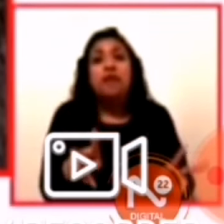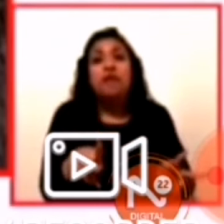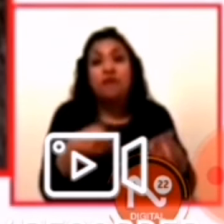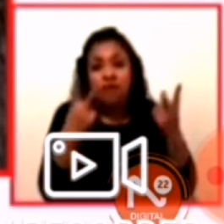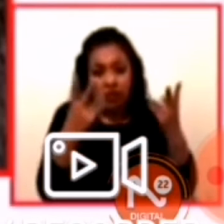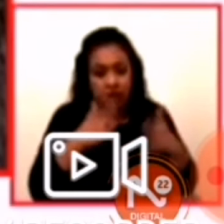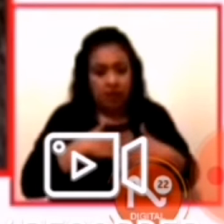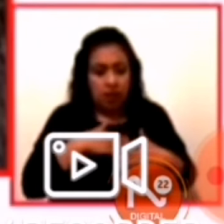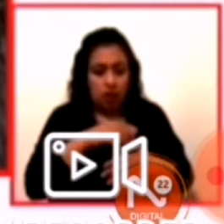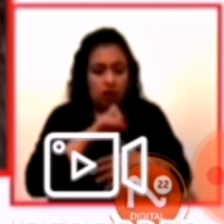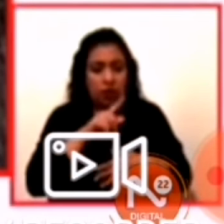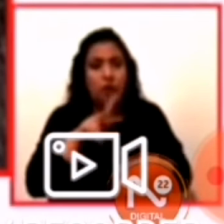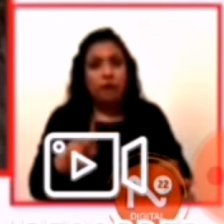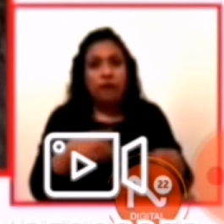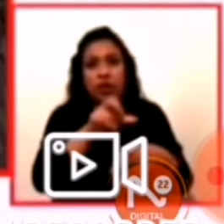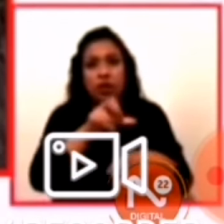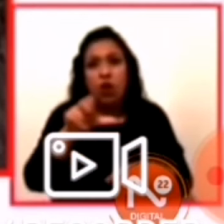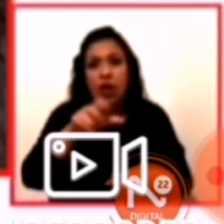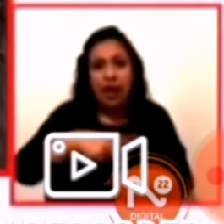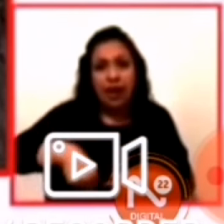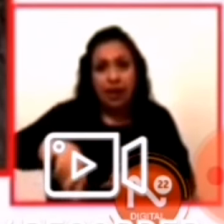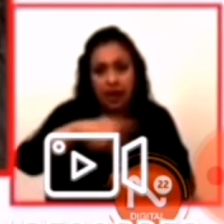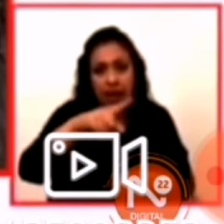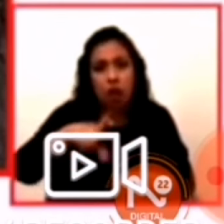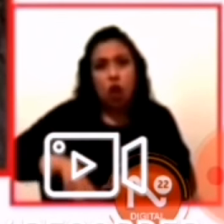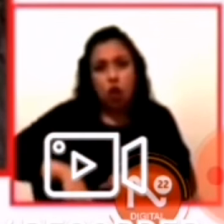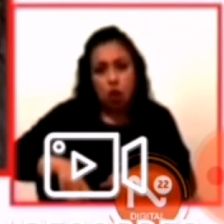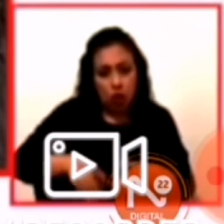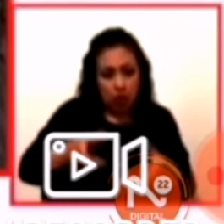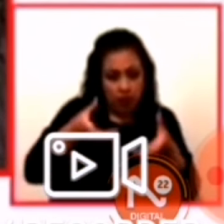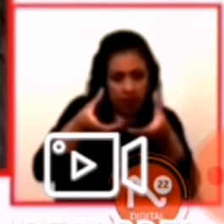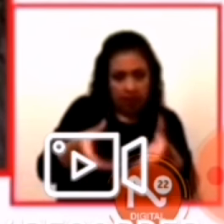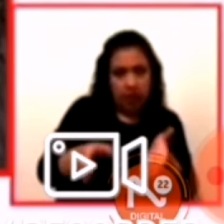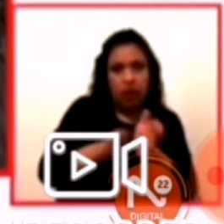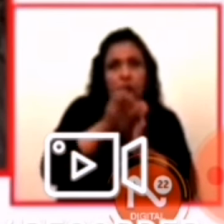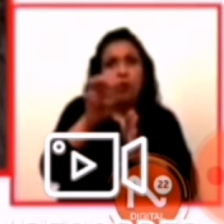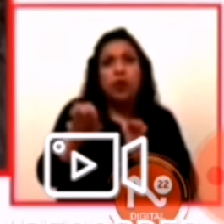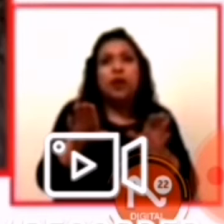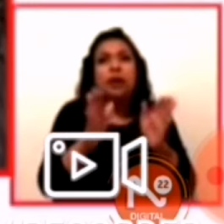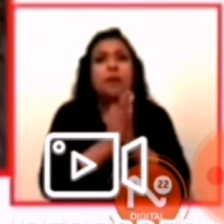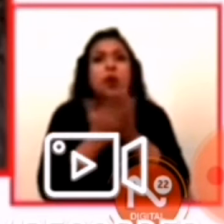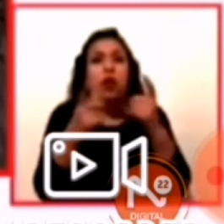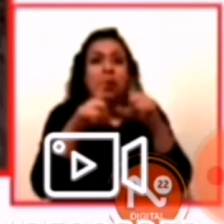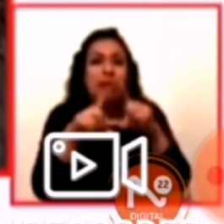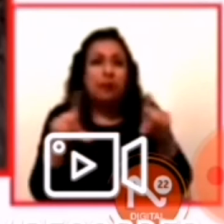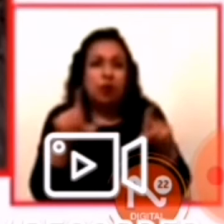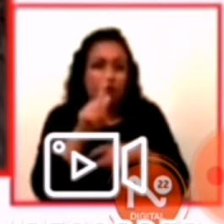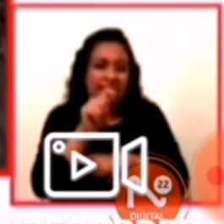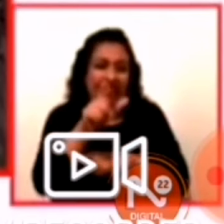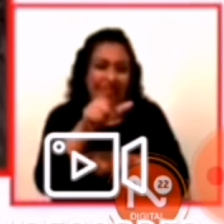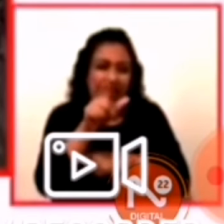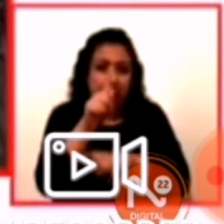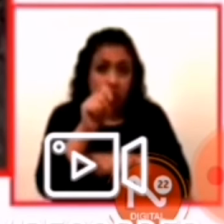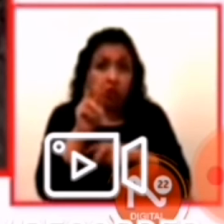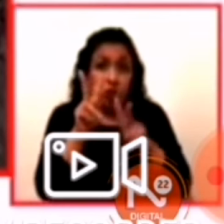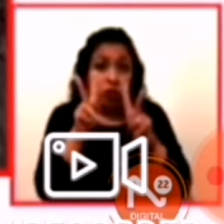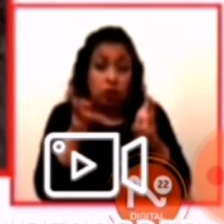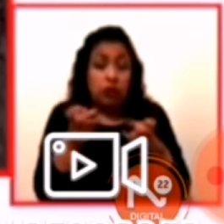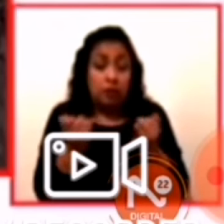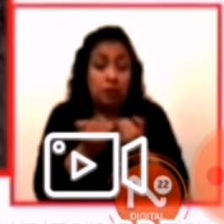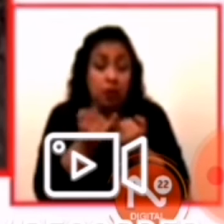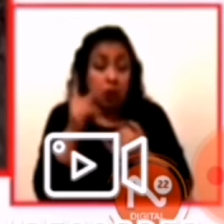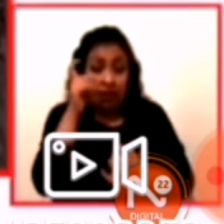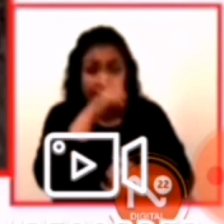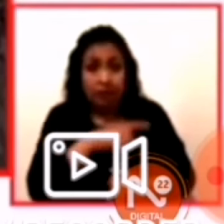de editoriales de las editoriales al gobierno, por ejemplo, a los libros de texto, pues es un tema también